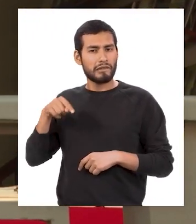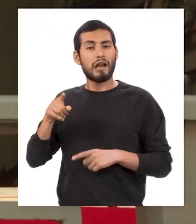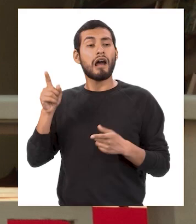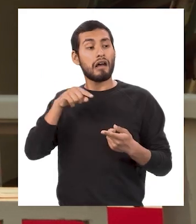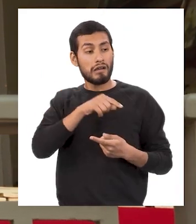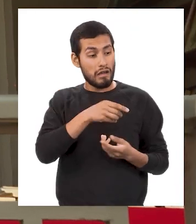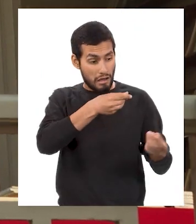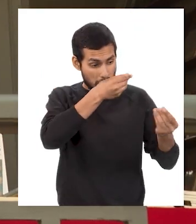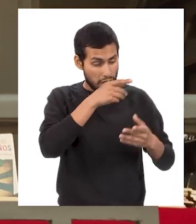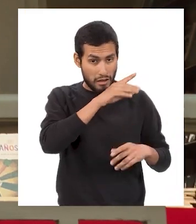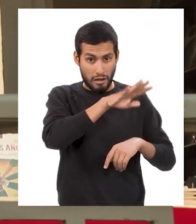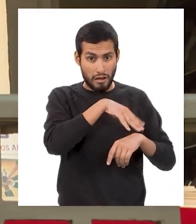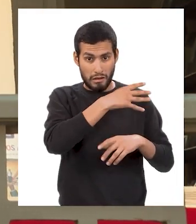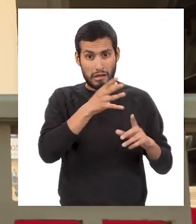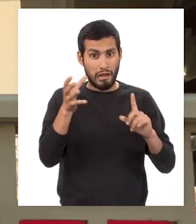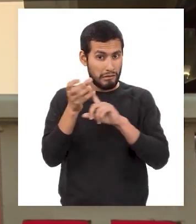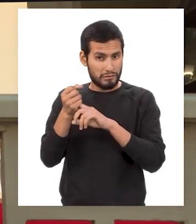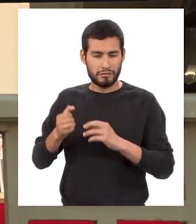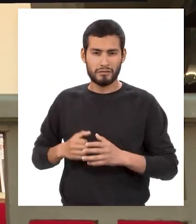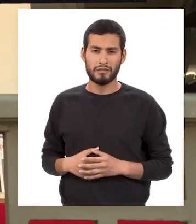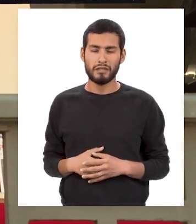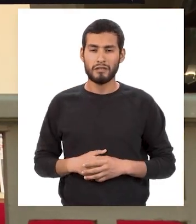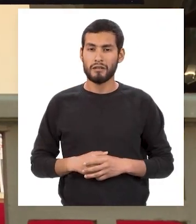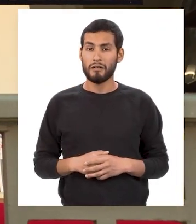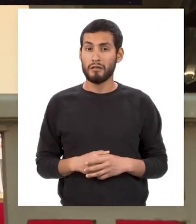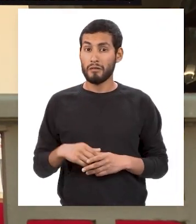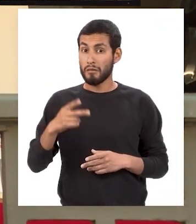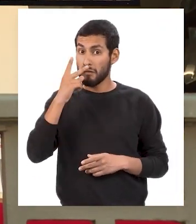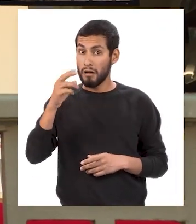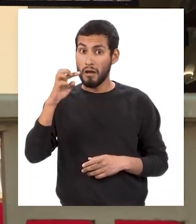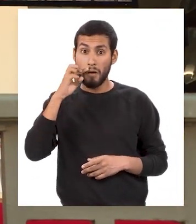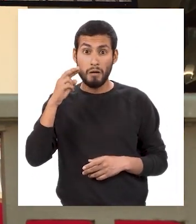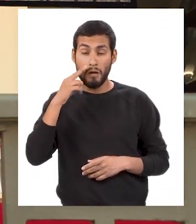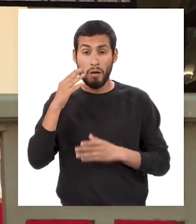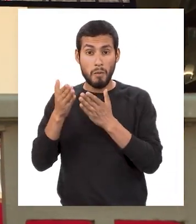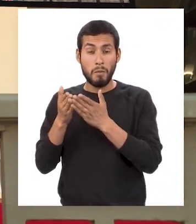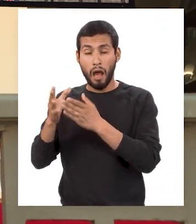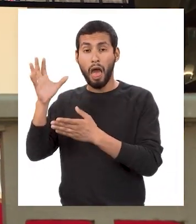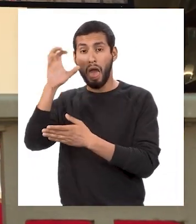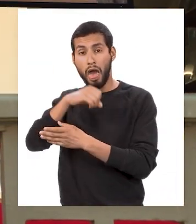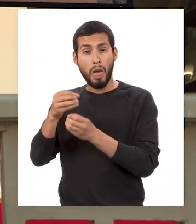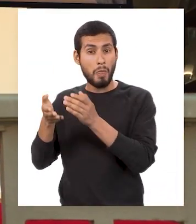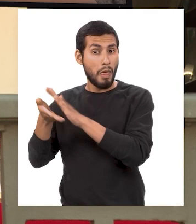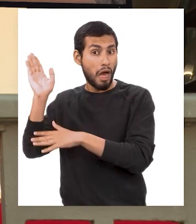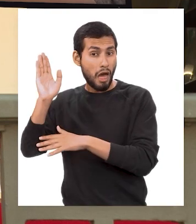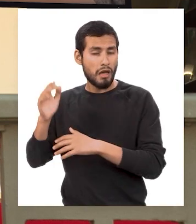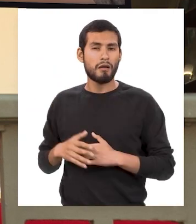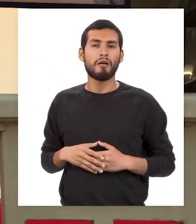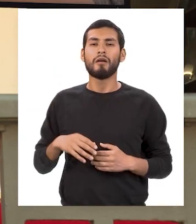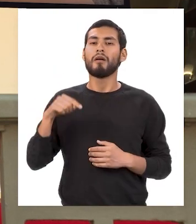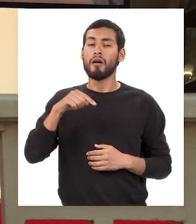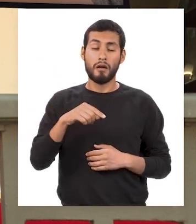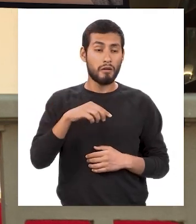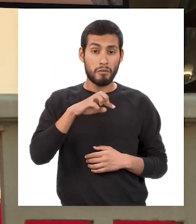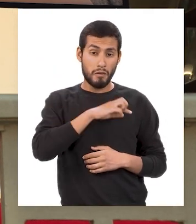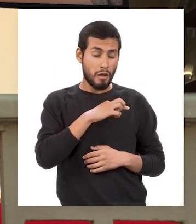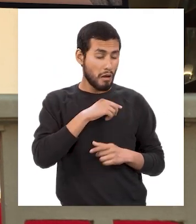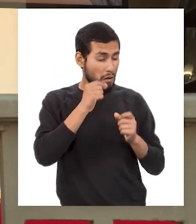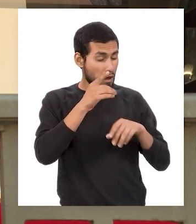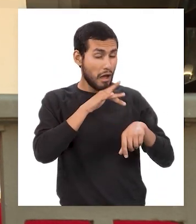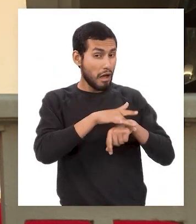arresto llegara desde Londres. ¿Veremos a Phileas Fogg perder el barco? ¿Passepartout despertará a